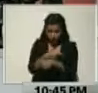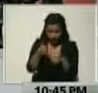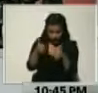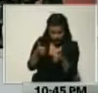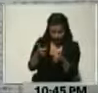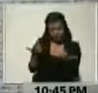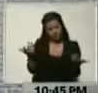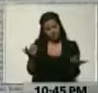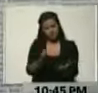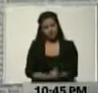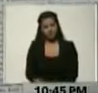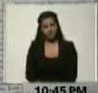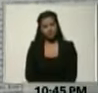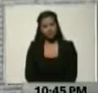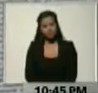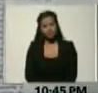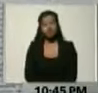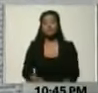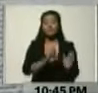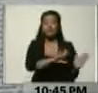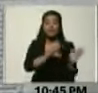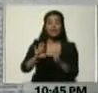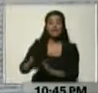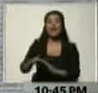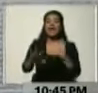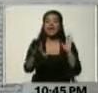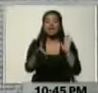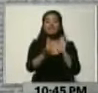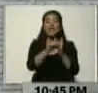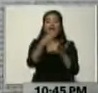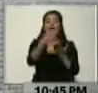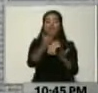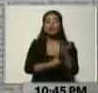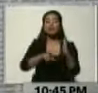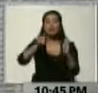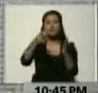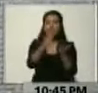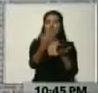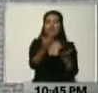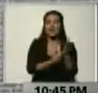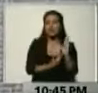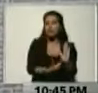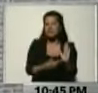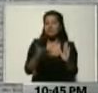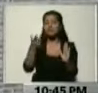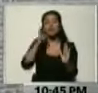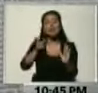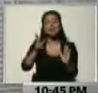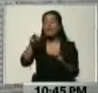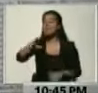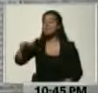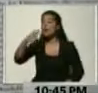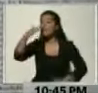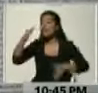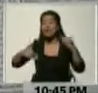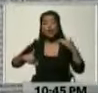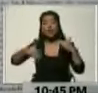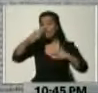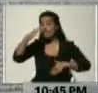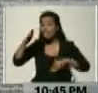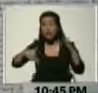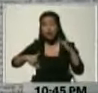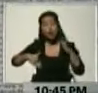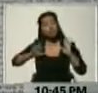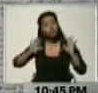Preparan decreto de toque de queda para menores. ¿Quién? Ledesma. Padres que no vigilen a sus muchachos serán presos por